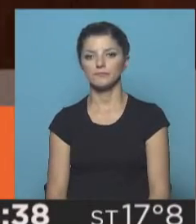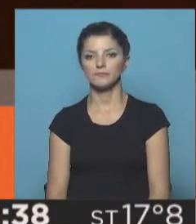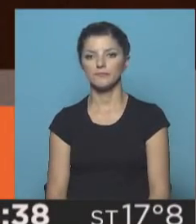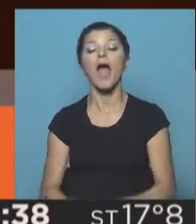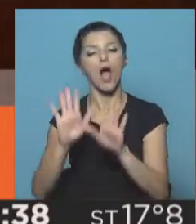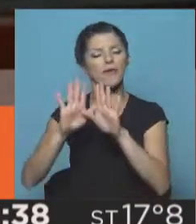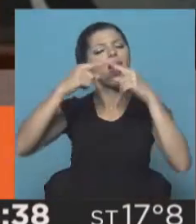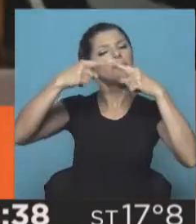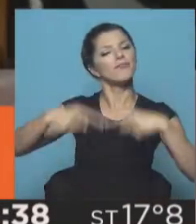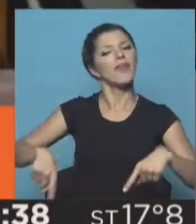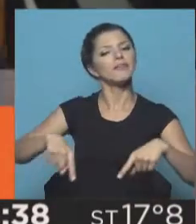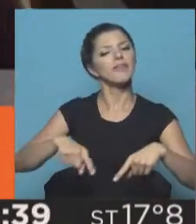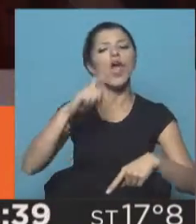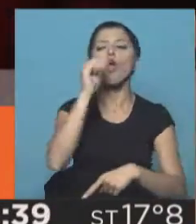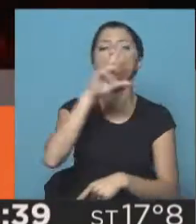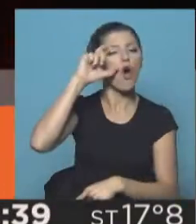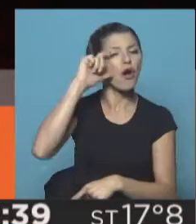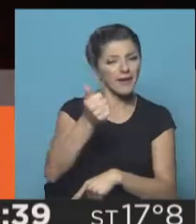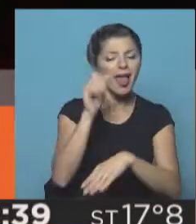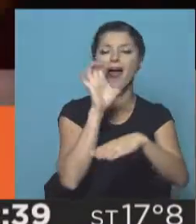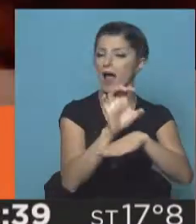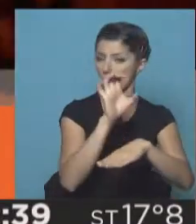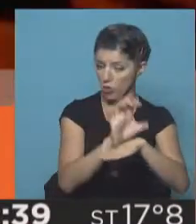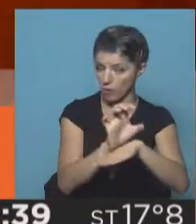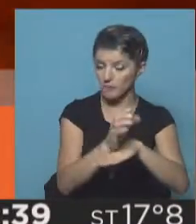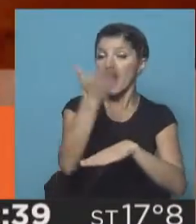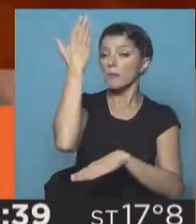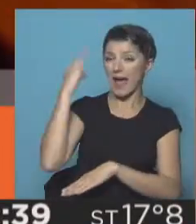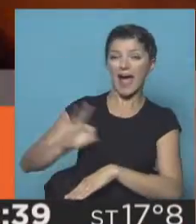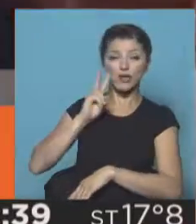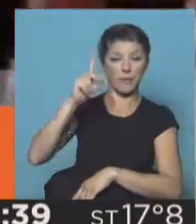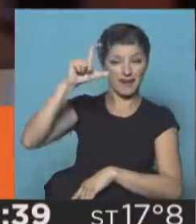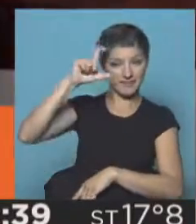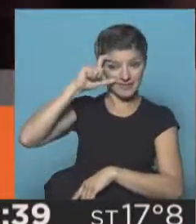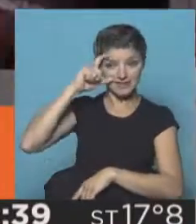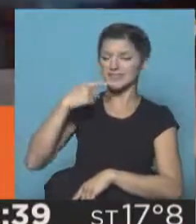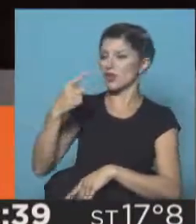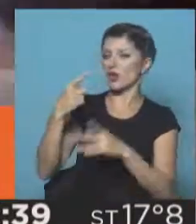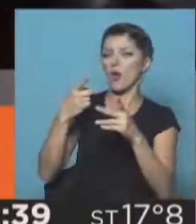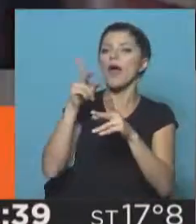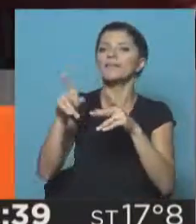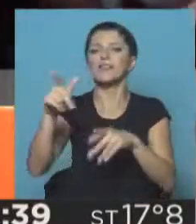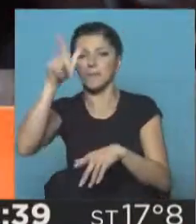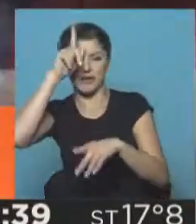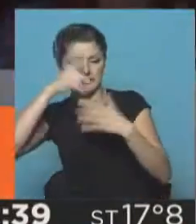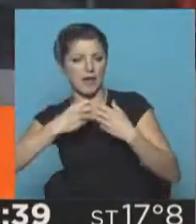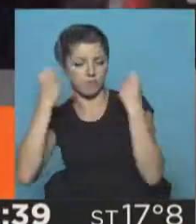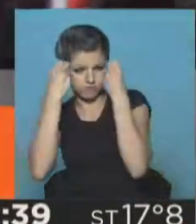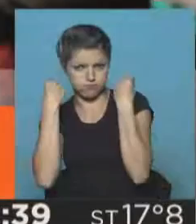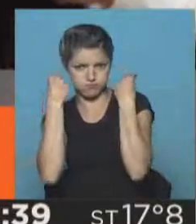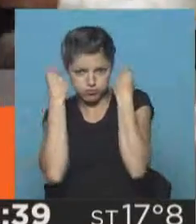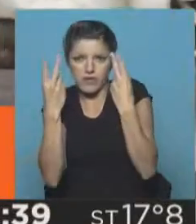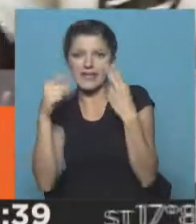Distinto es el caso de Rafael Correa en Ecuador, quien sobre finales de 2010 rechazó una sublevación policial considerada un intento de